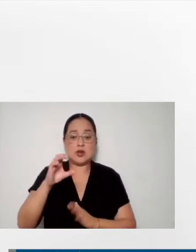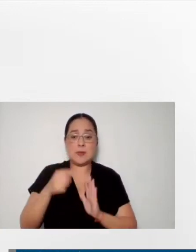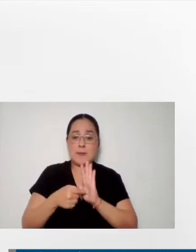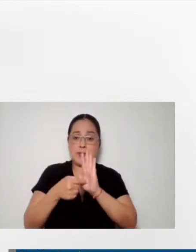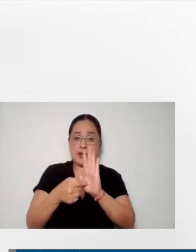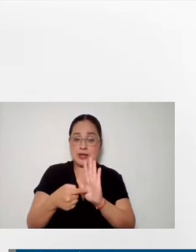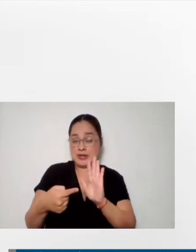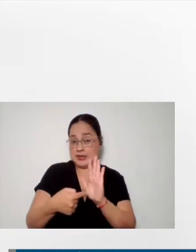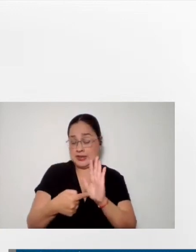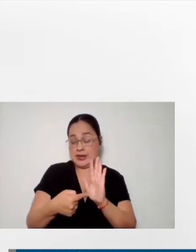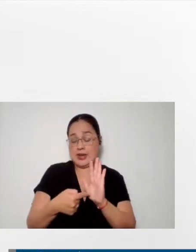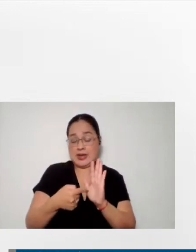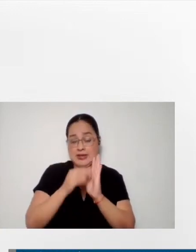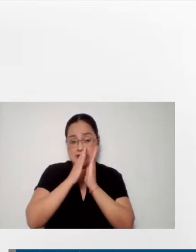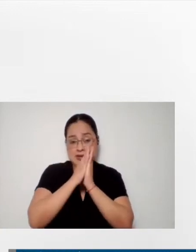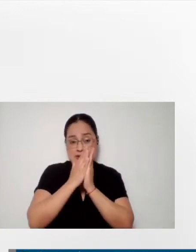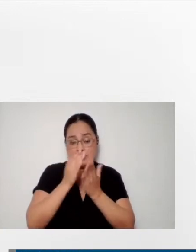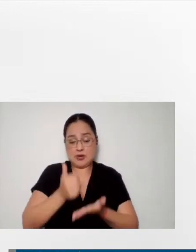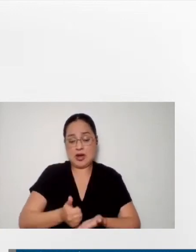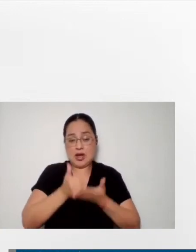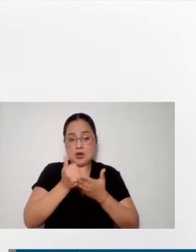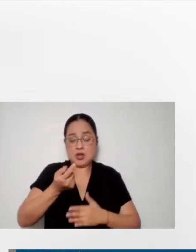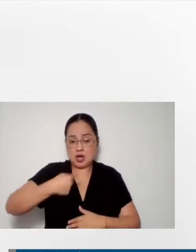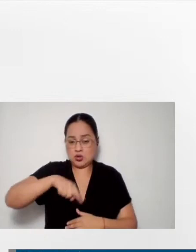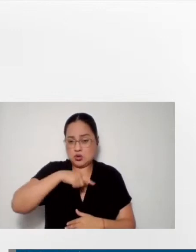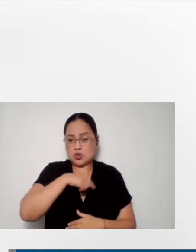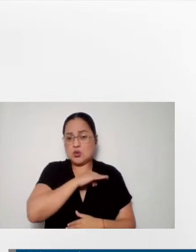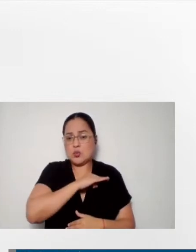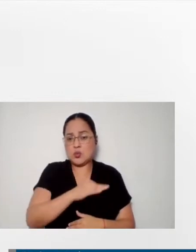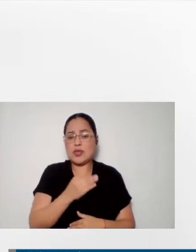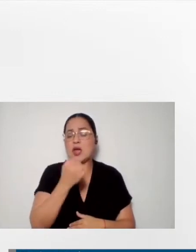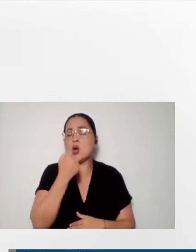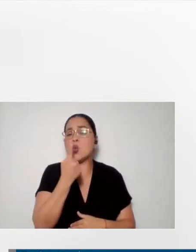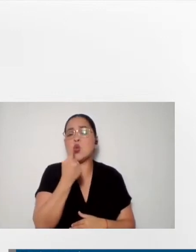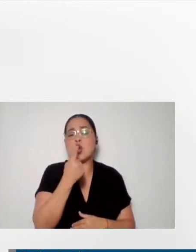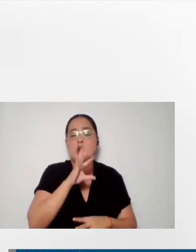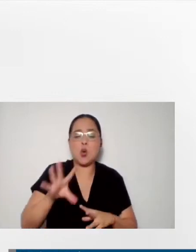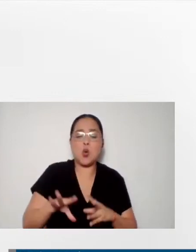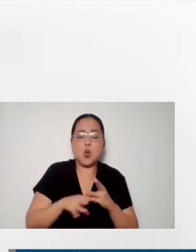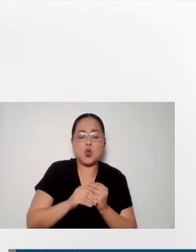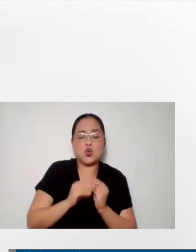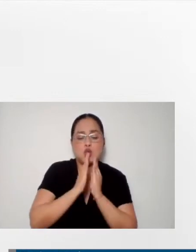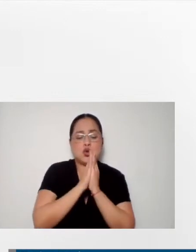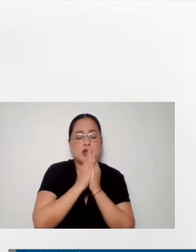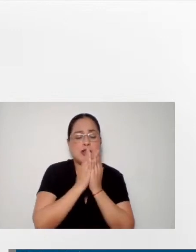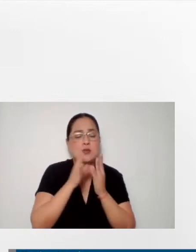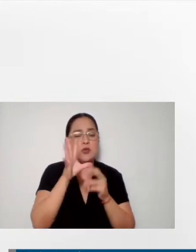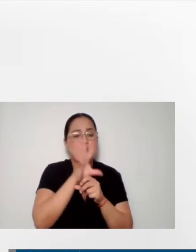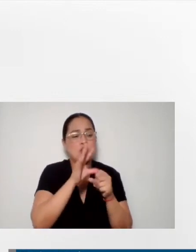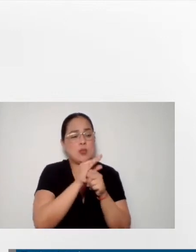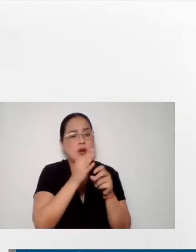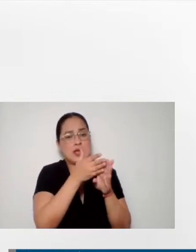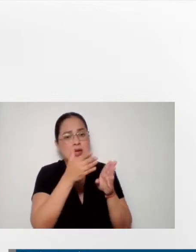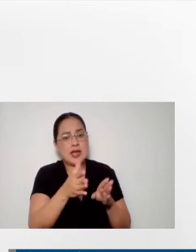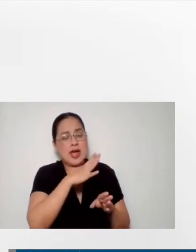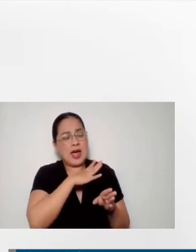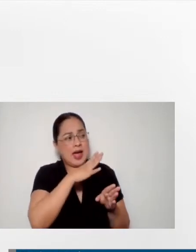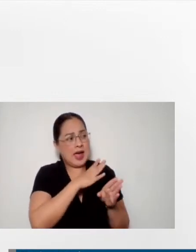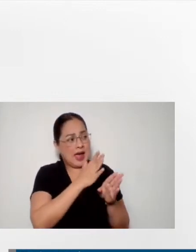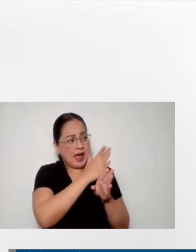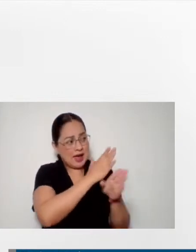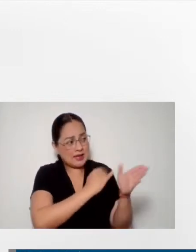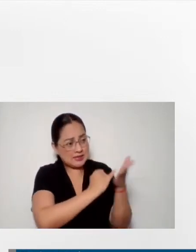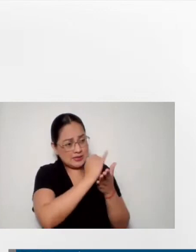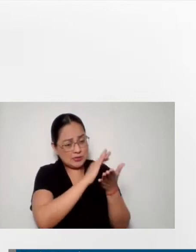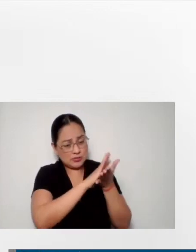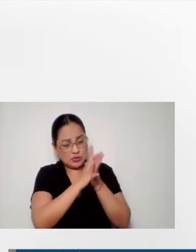una herramienta que nos permite tener en unas páginas una tradición de pensamiento que a lo mejor